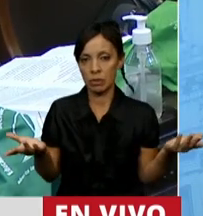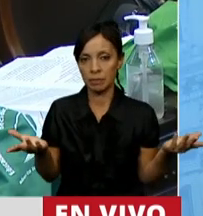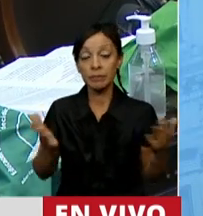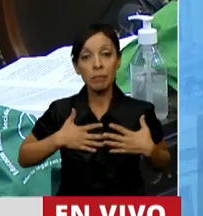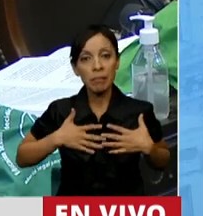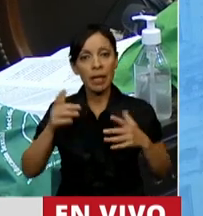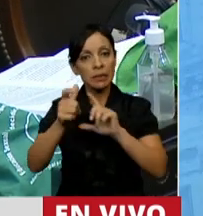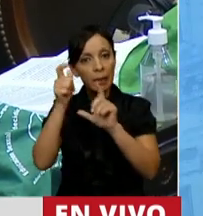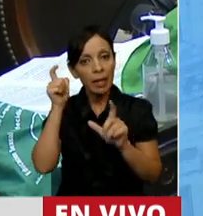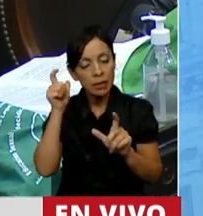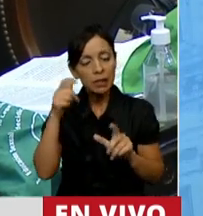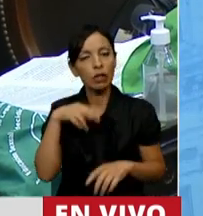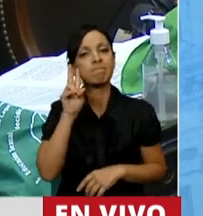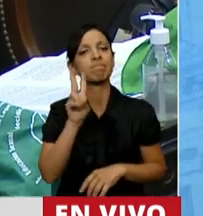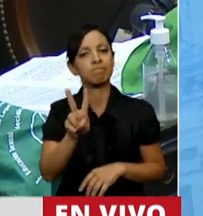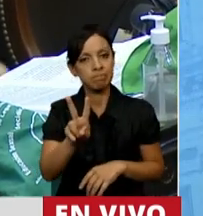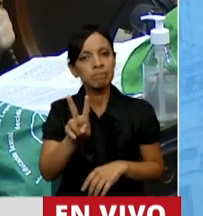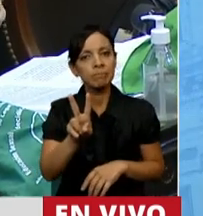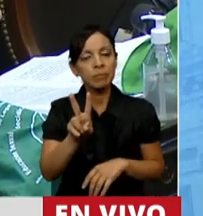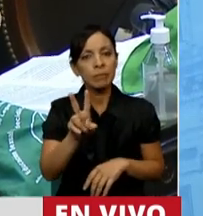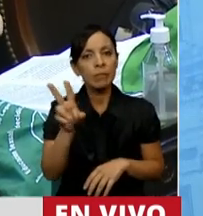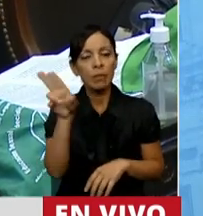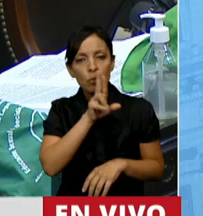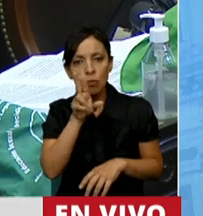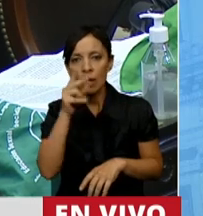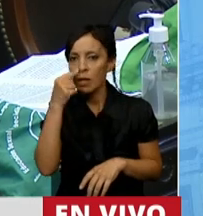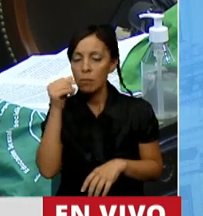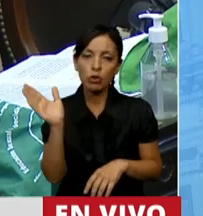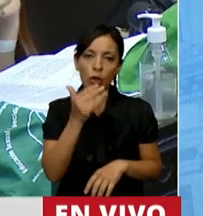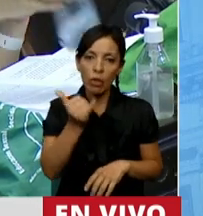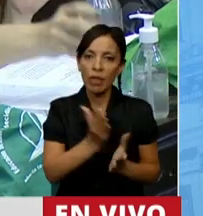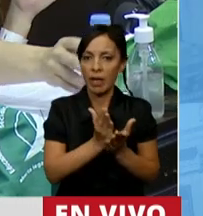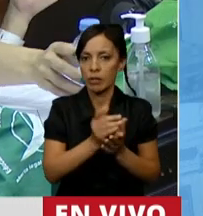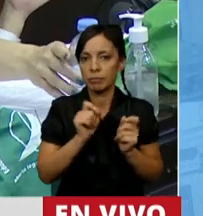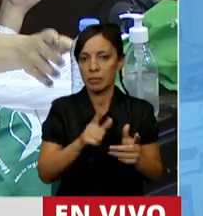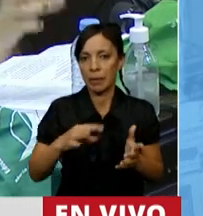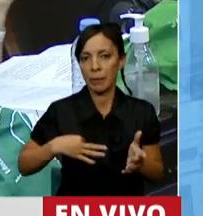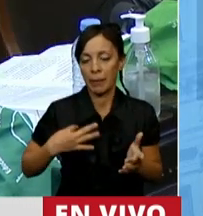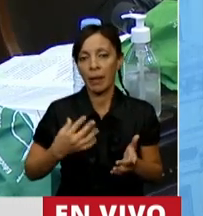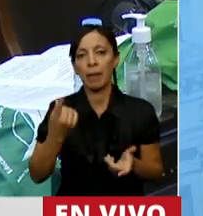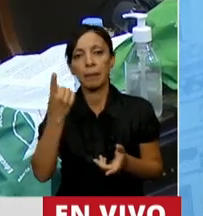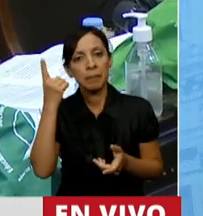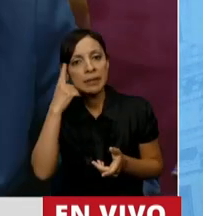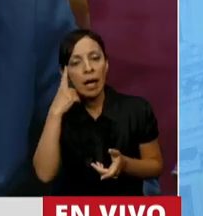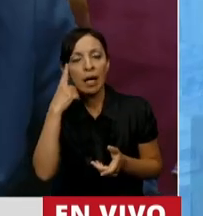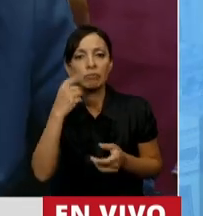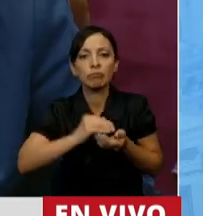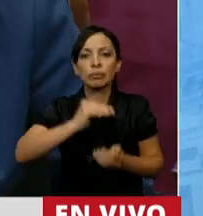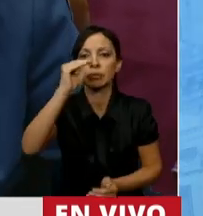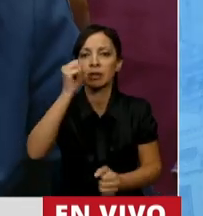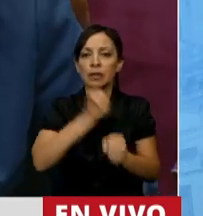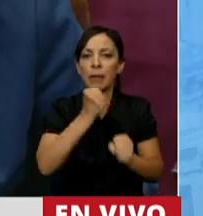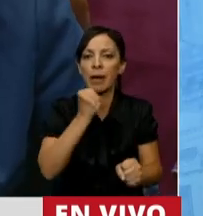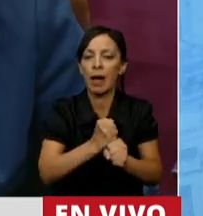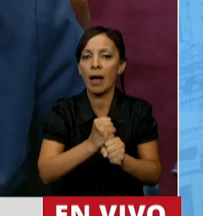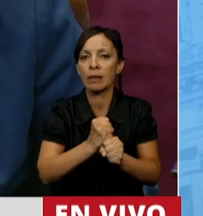mi experiencia he visto que todas y todos tenemos derecho a vivir, a pensar, a crecer y trabajar bajo la